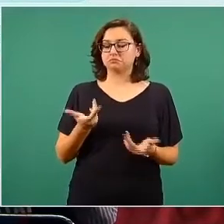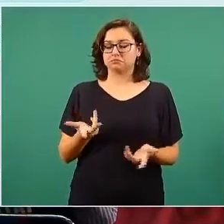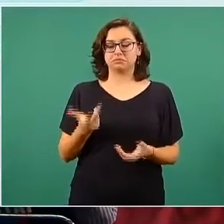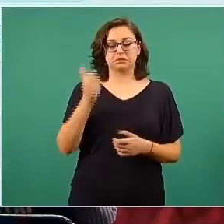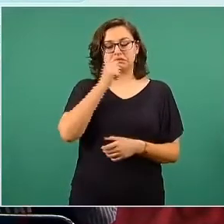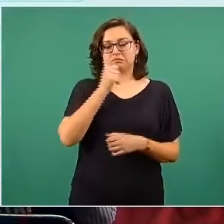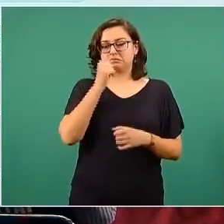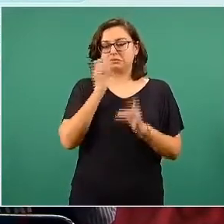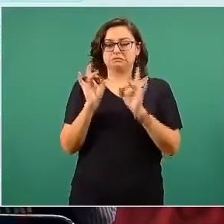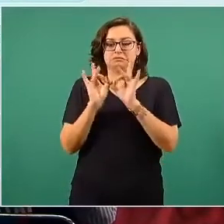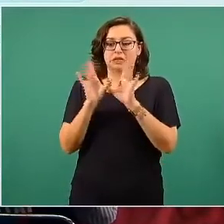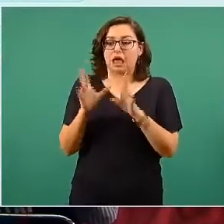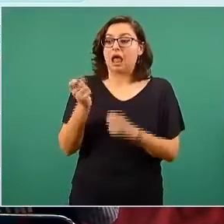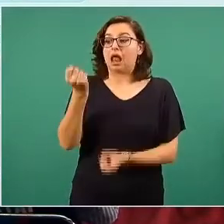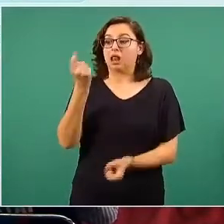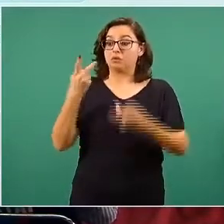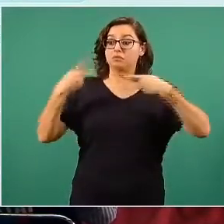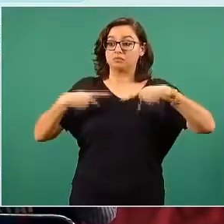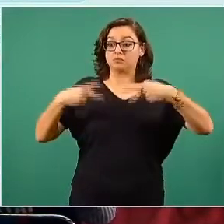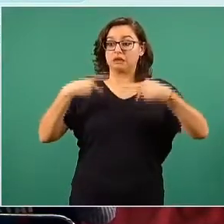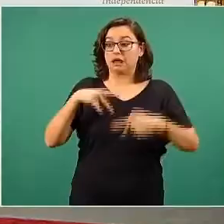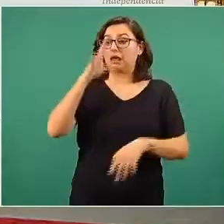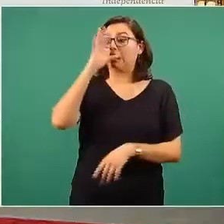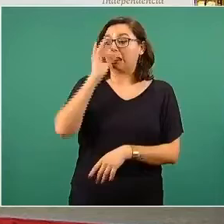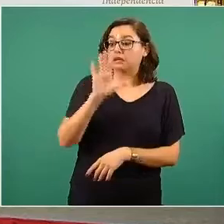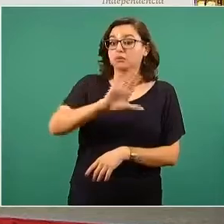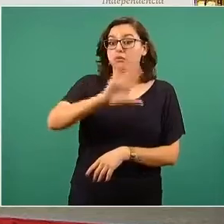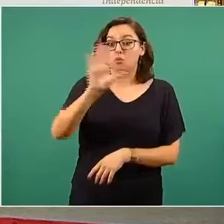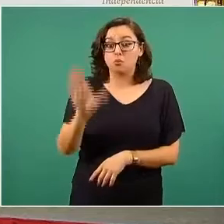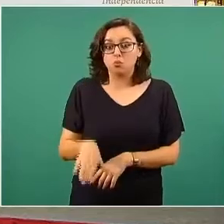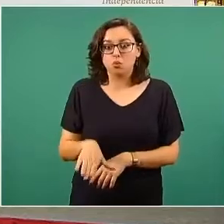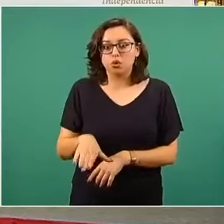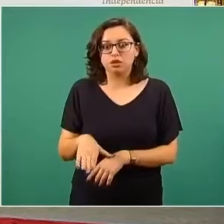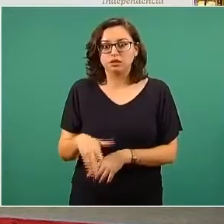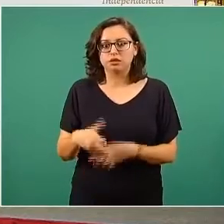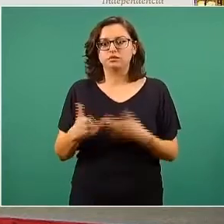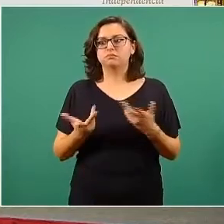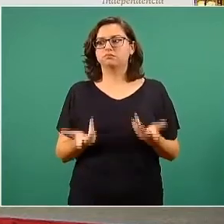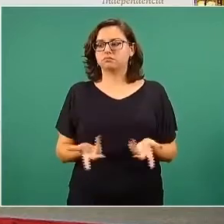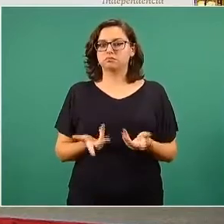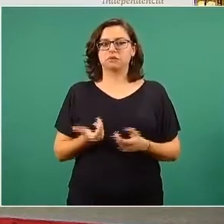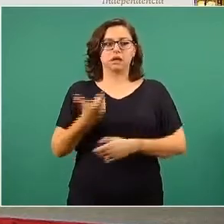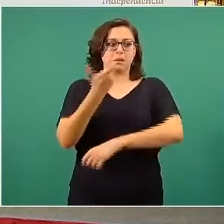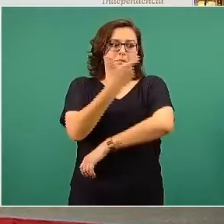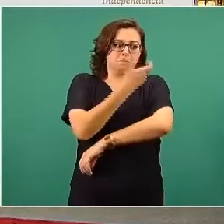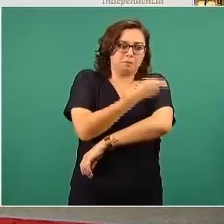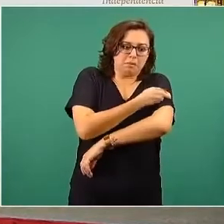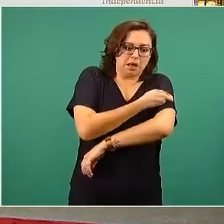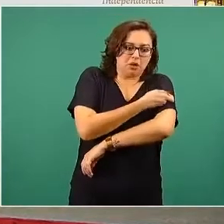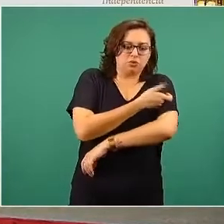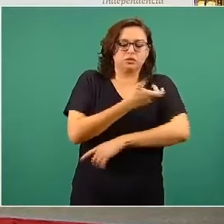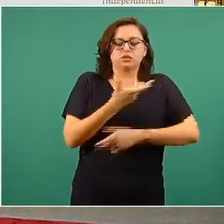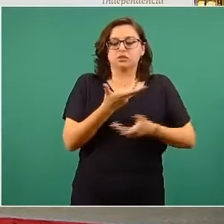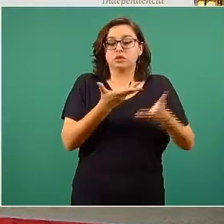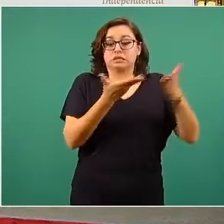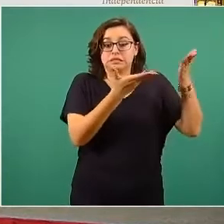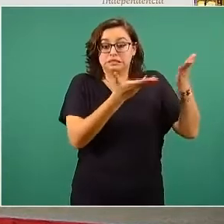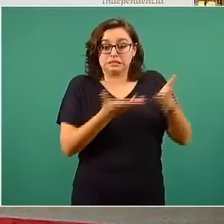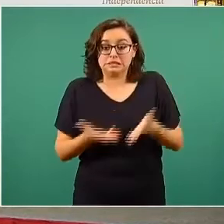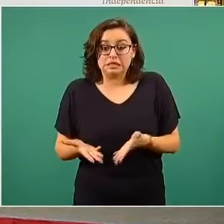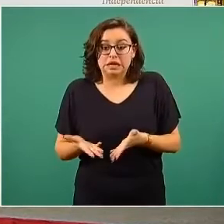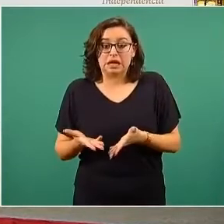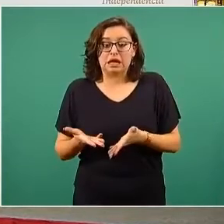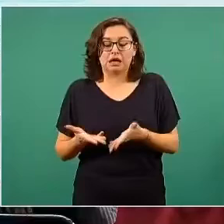muy lamentables, de personas que pudieran haber perdido la vida durante todo el proceso, ya sea en la llegada al puesto de